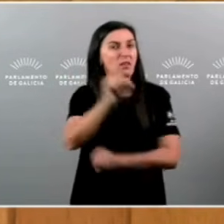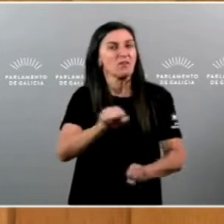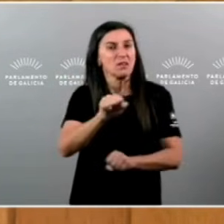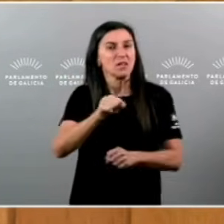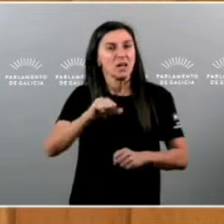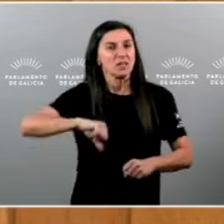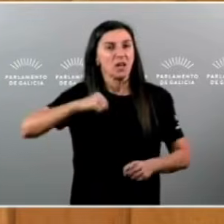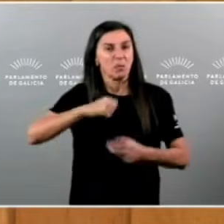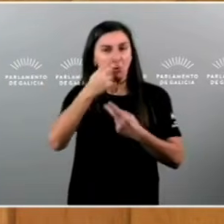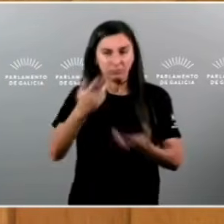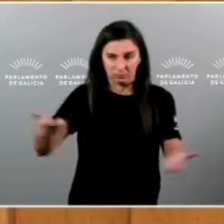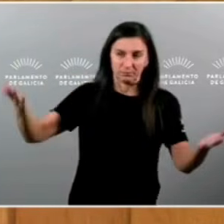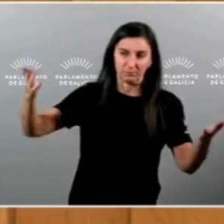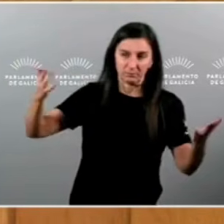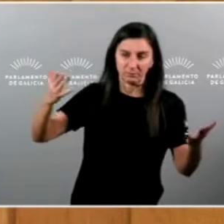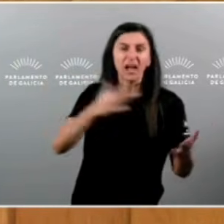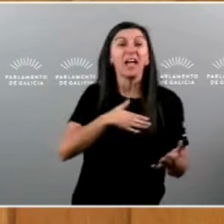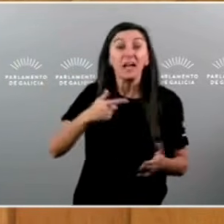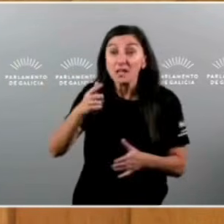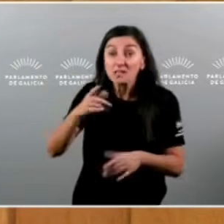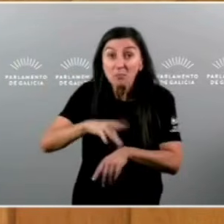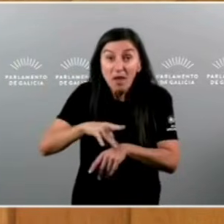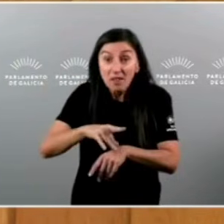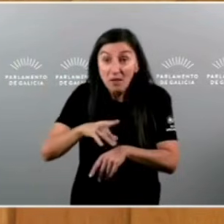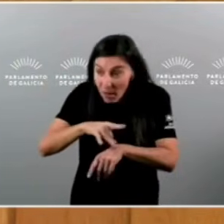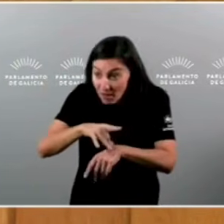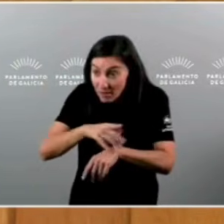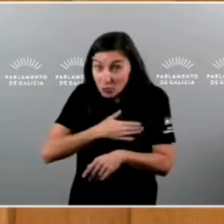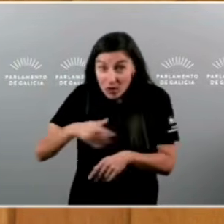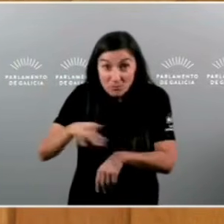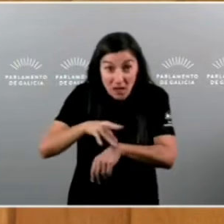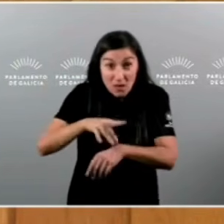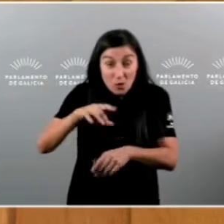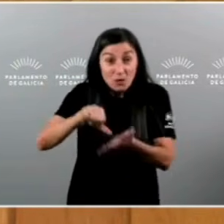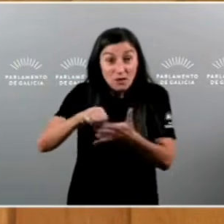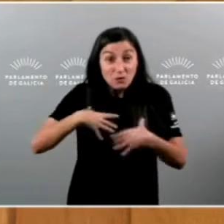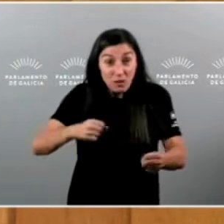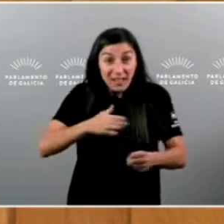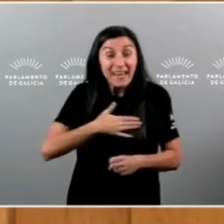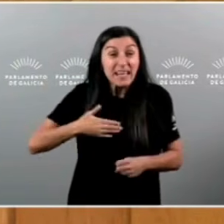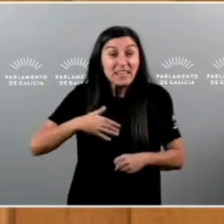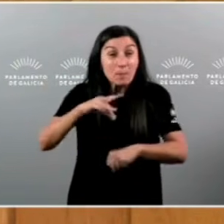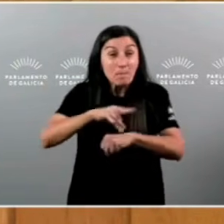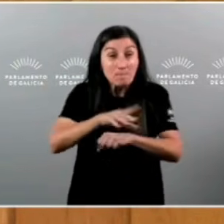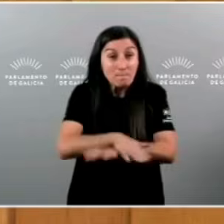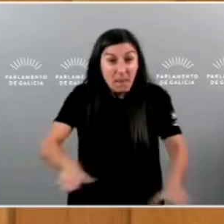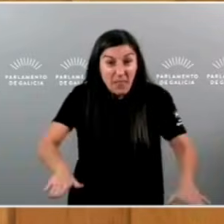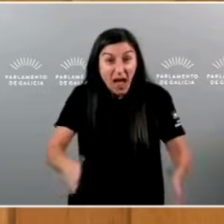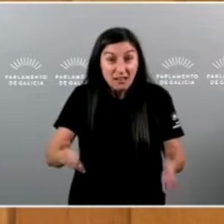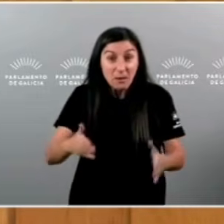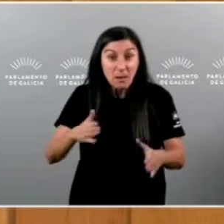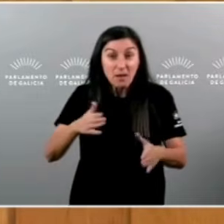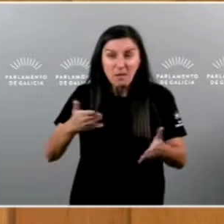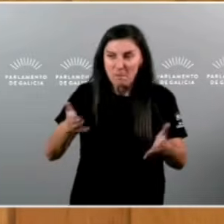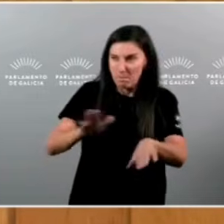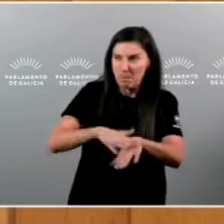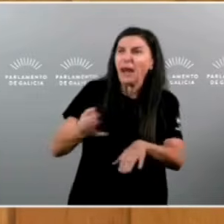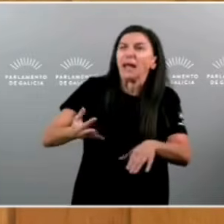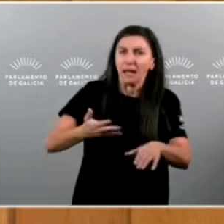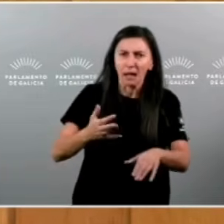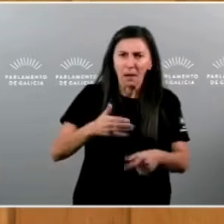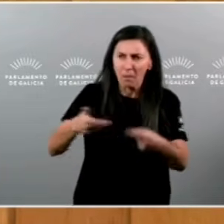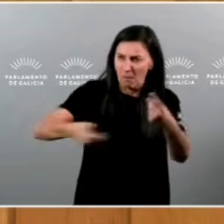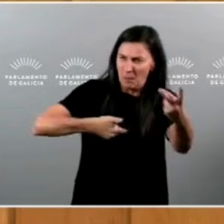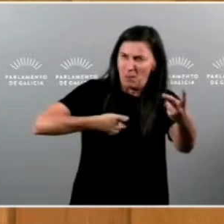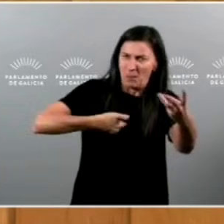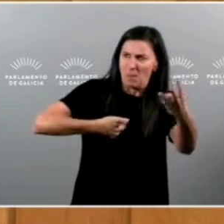pública. Que queréis? Médicos nos vosos centros de saúde, queredes pediatras para os vosos fillos, que é o seguinte? Que